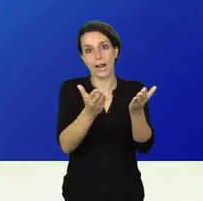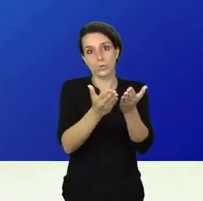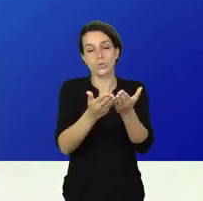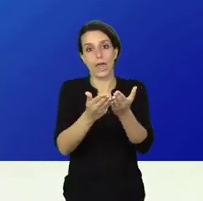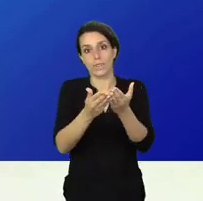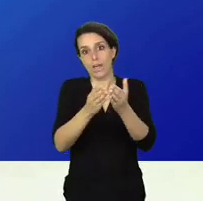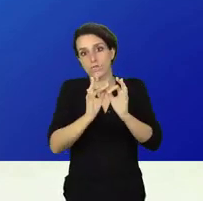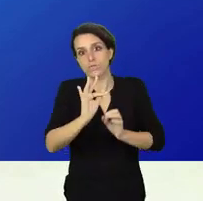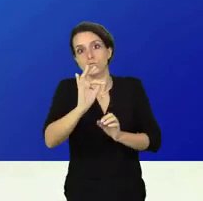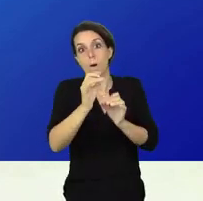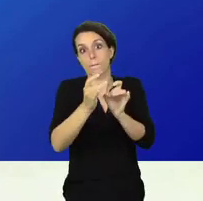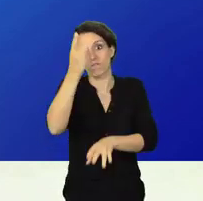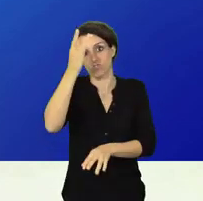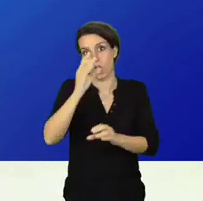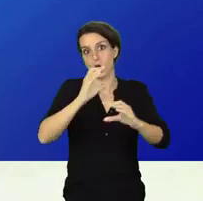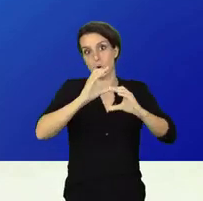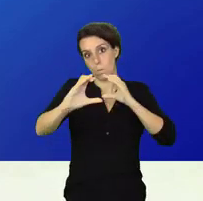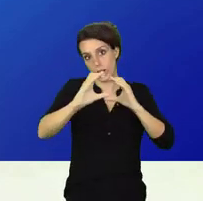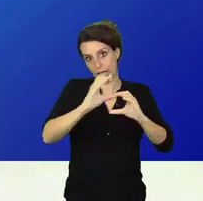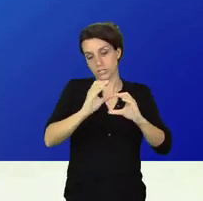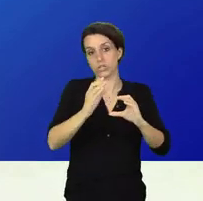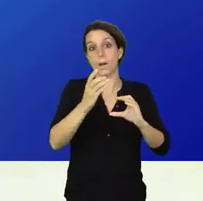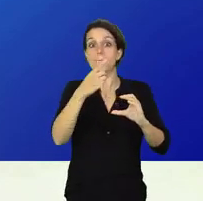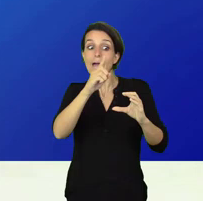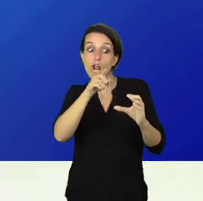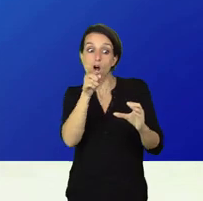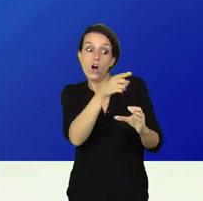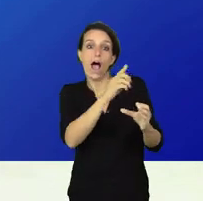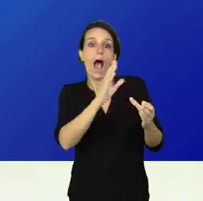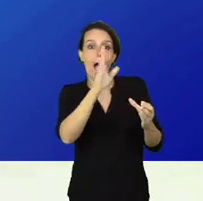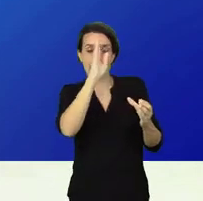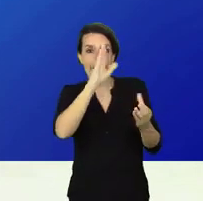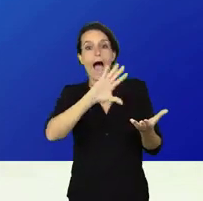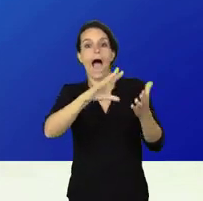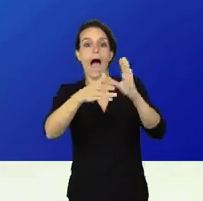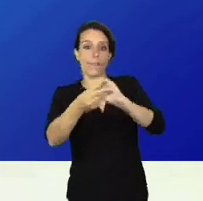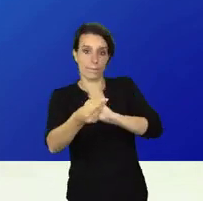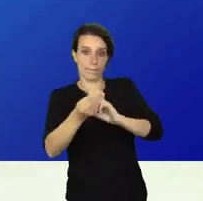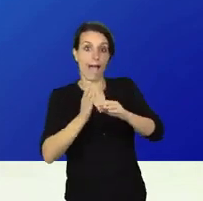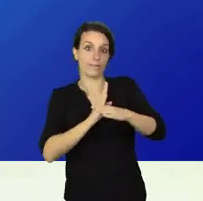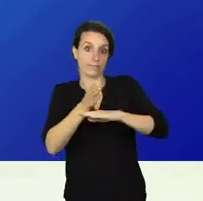profesionales y específicamente profesionales del área de la comunicación en clave de accesibilidad.